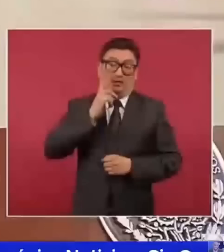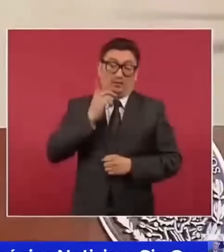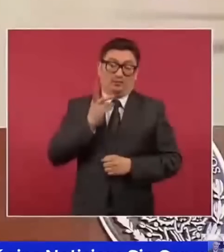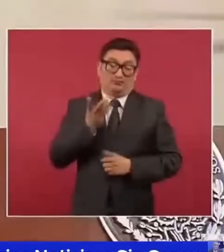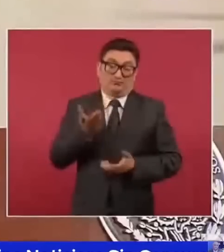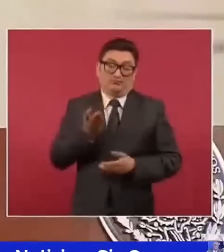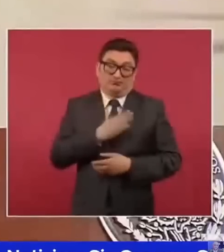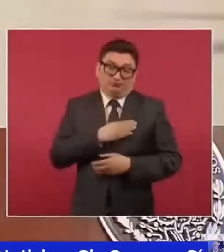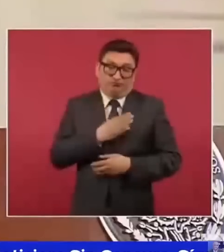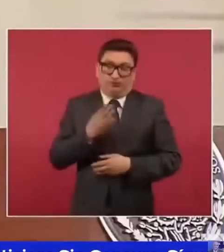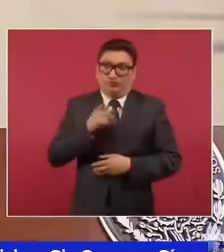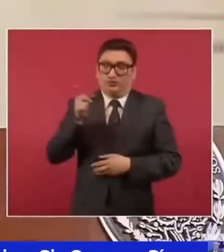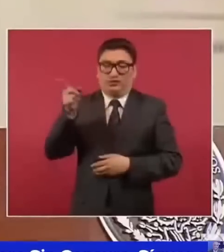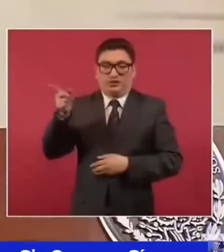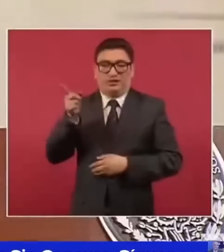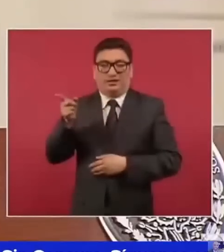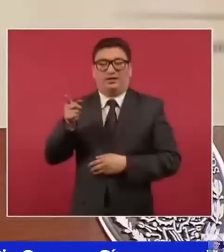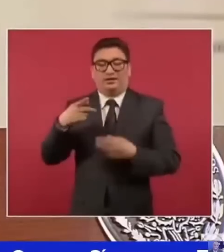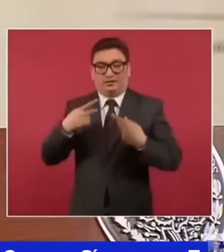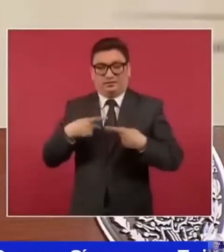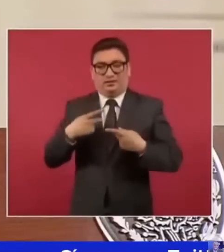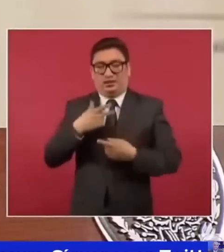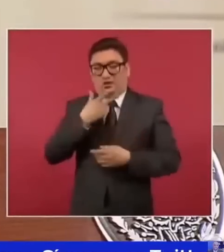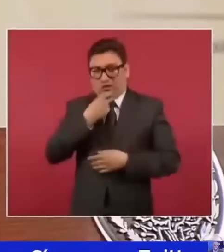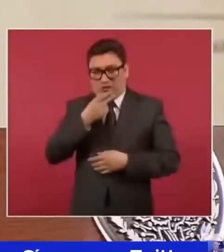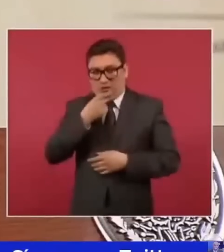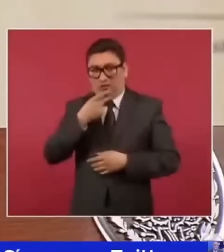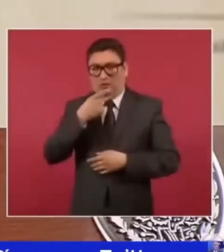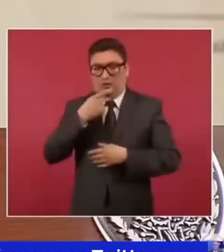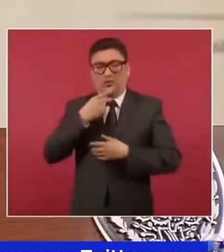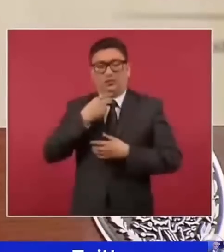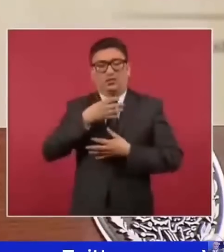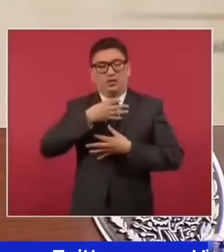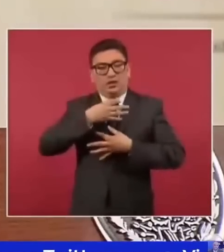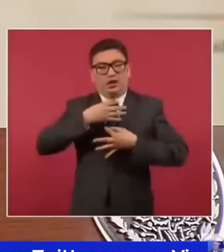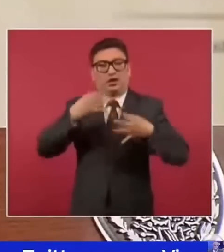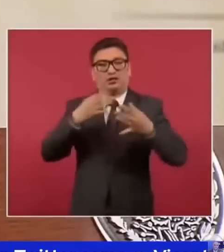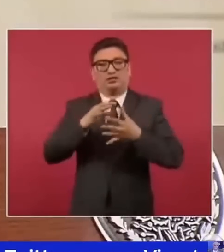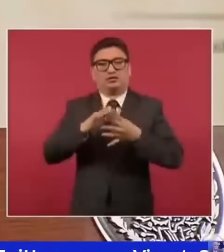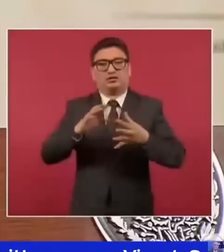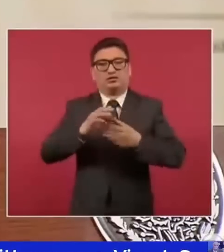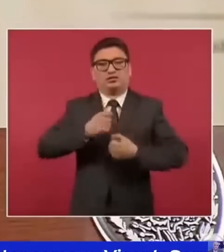el que él hablara cómo entró